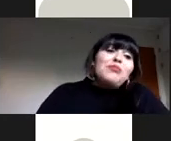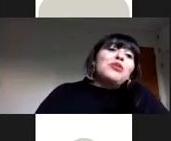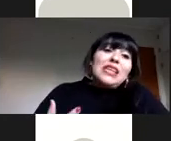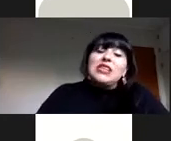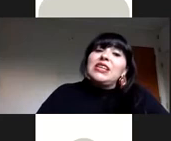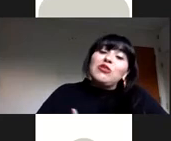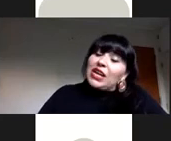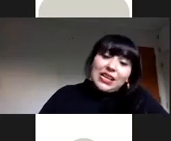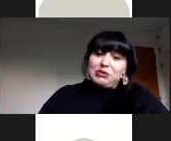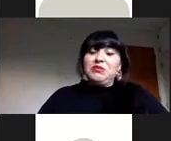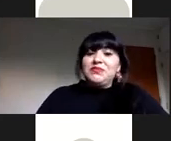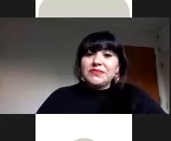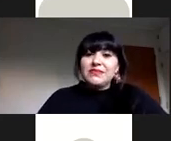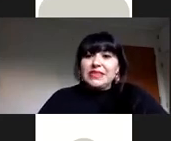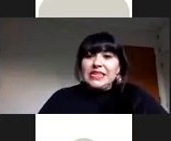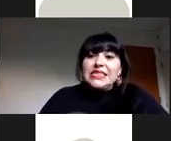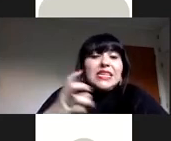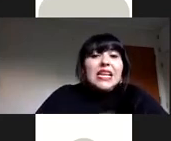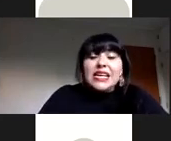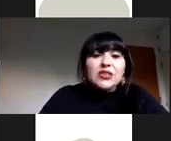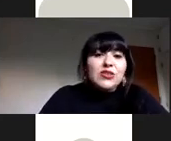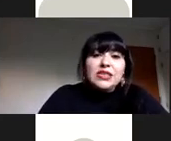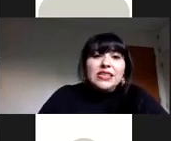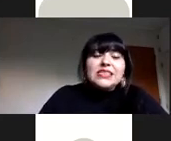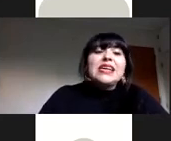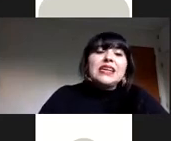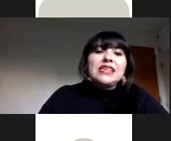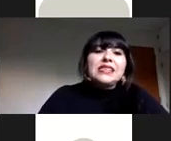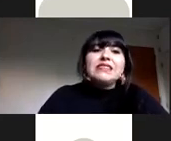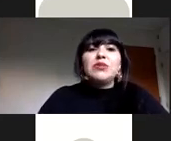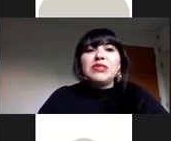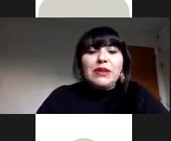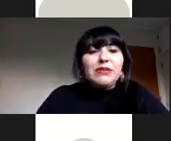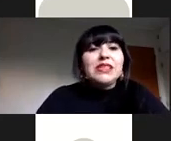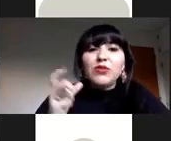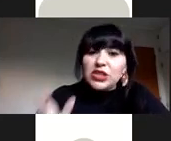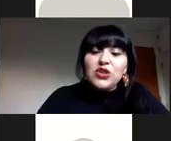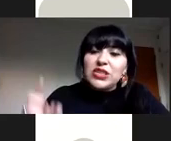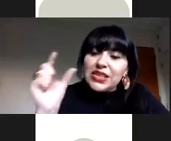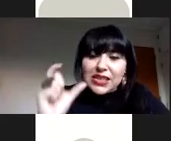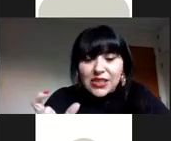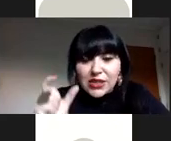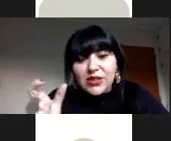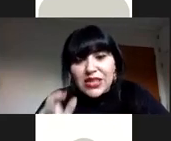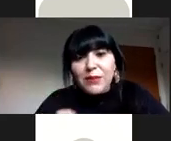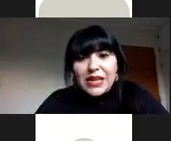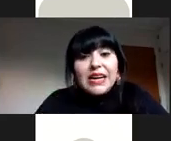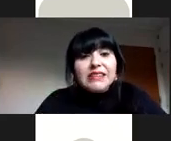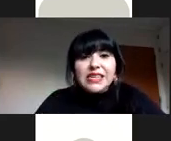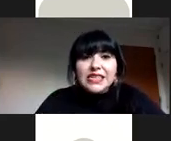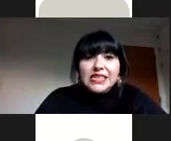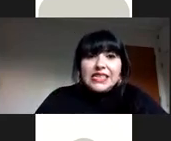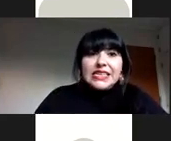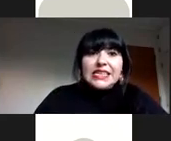Básicamente es porque ellos tienen otro dialecto. Y ese dialecto está basado principalmente en emoticones, en recortar las